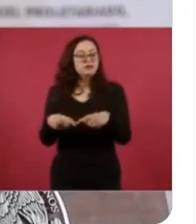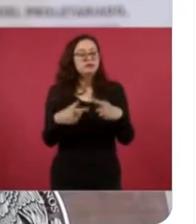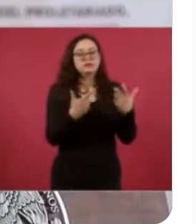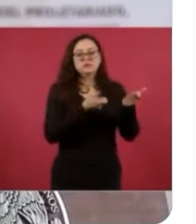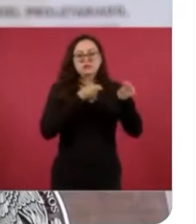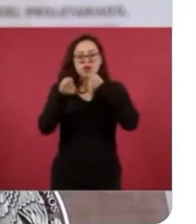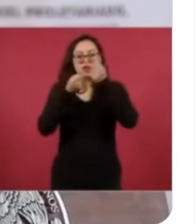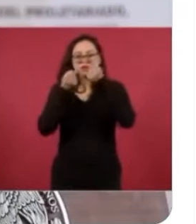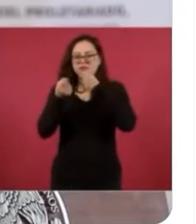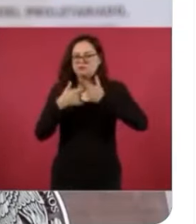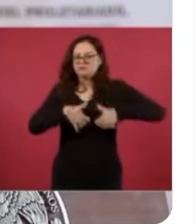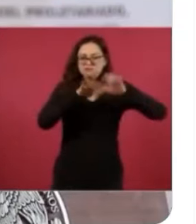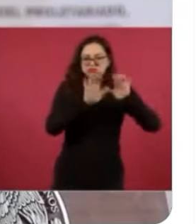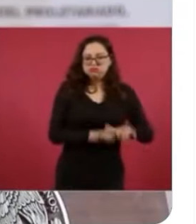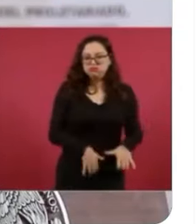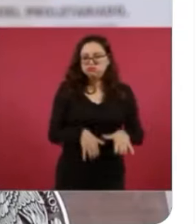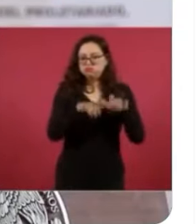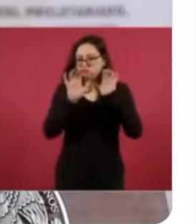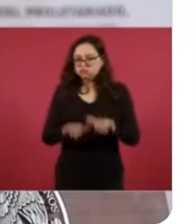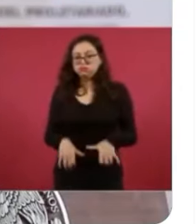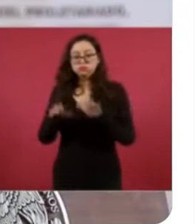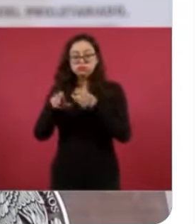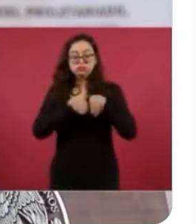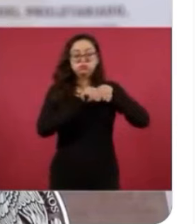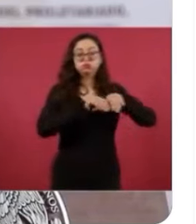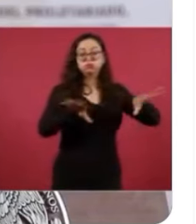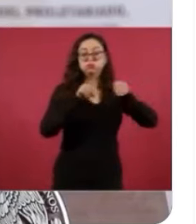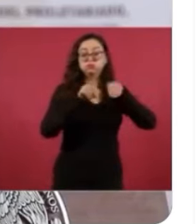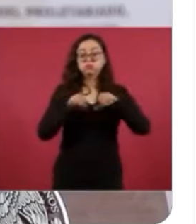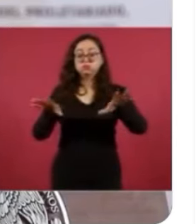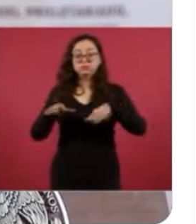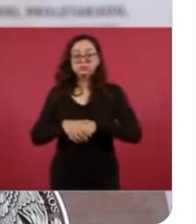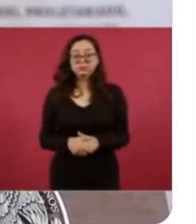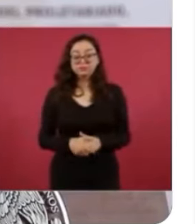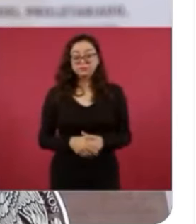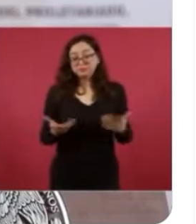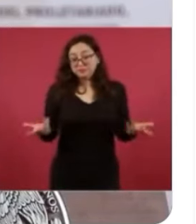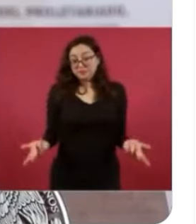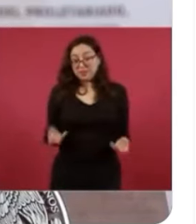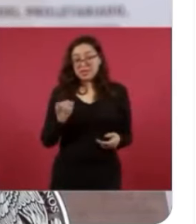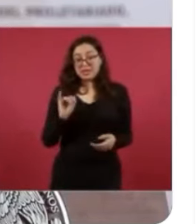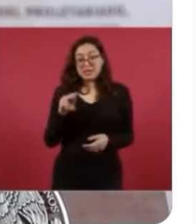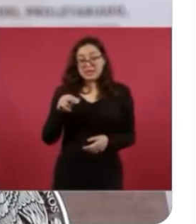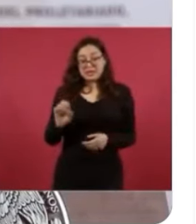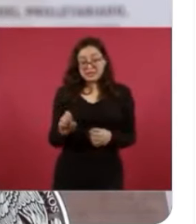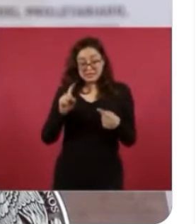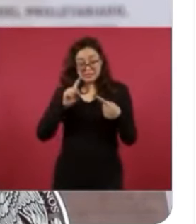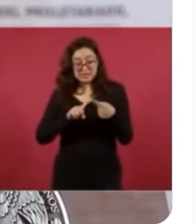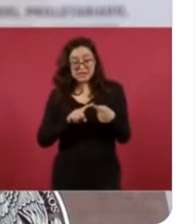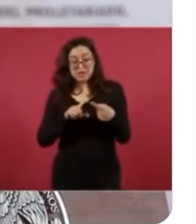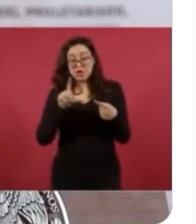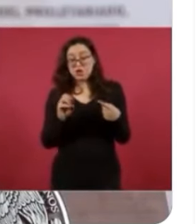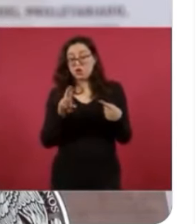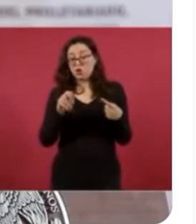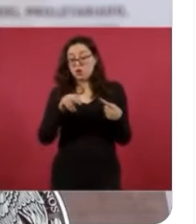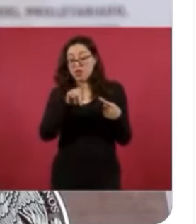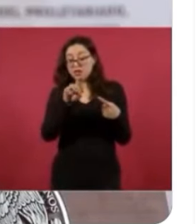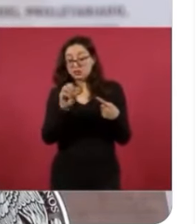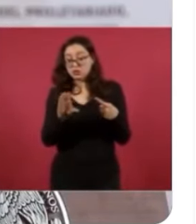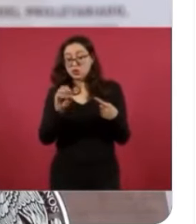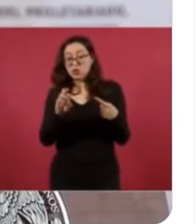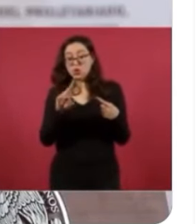dos: los exconsejeros del Instituto Nacional Electoral, Lorenzo Córdoba y Ciro Murayama, que